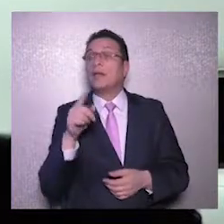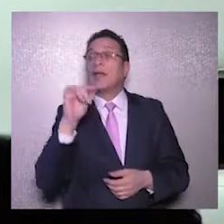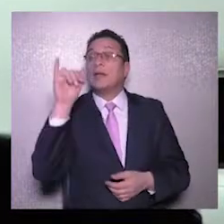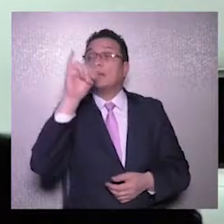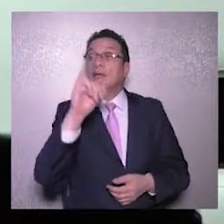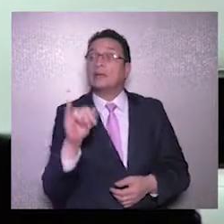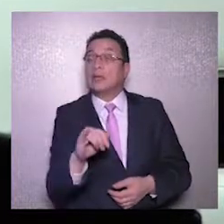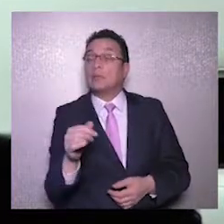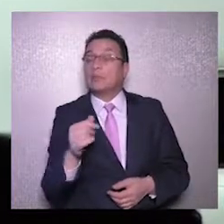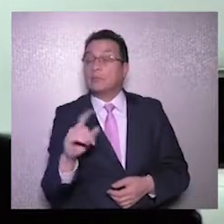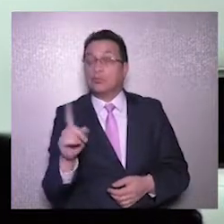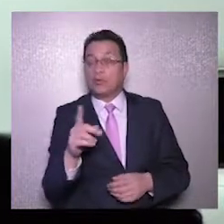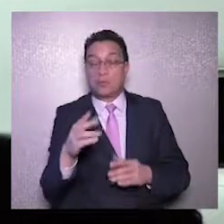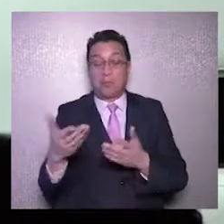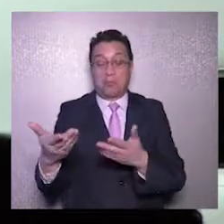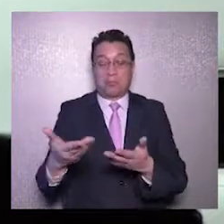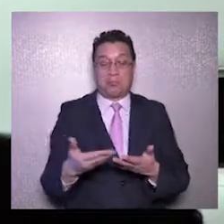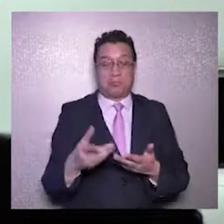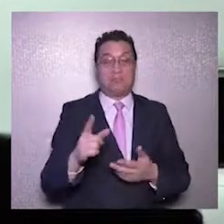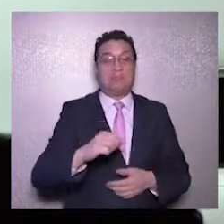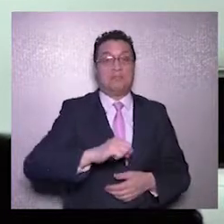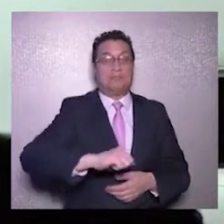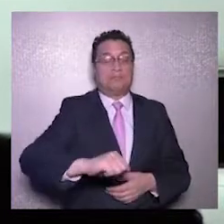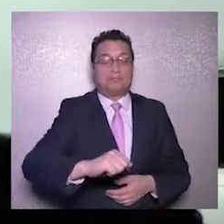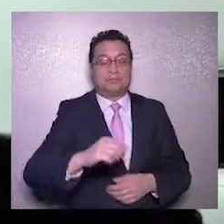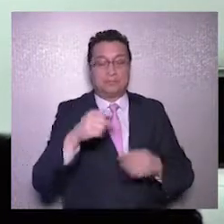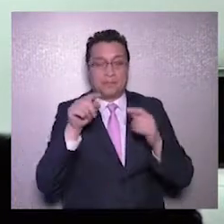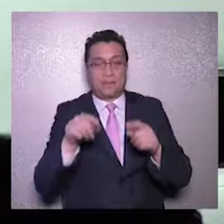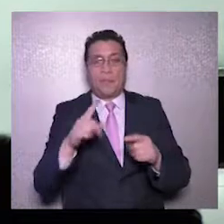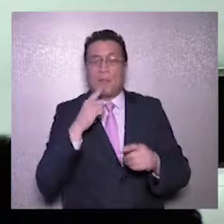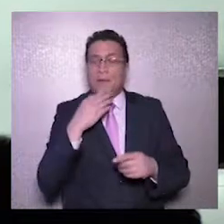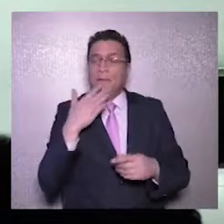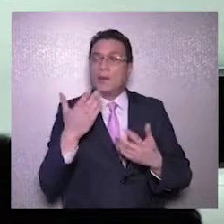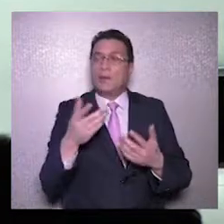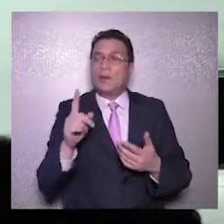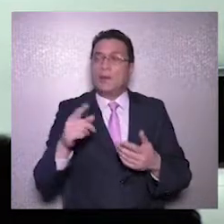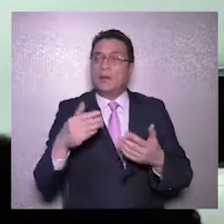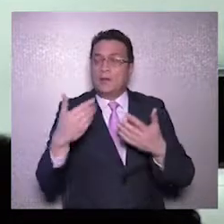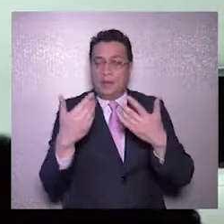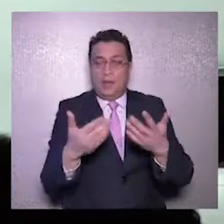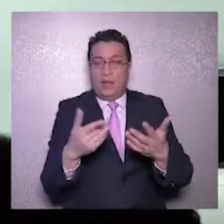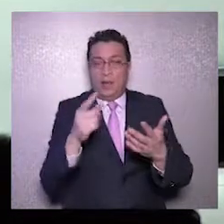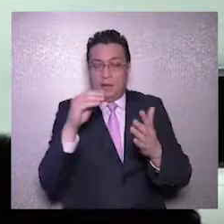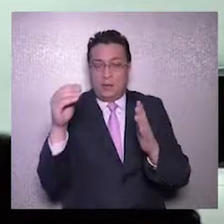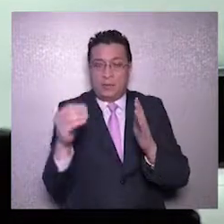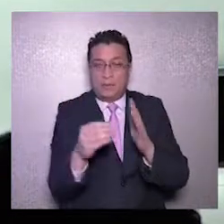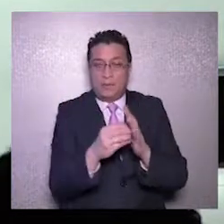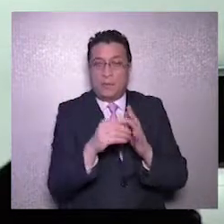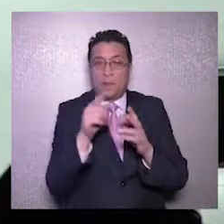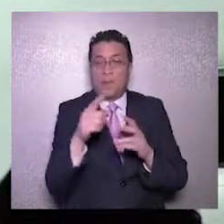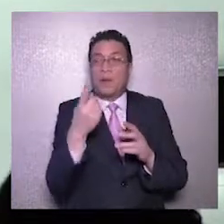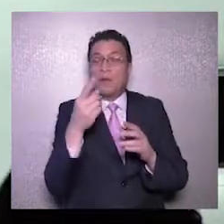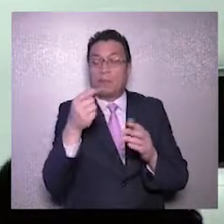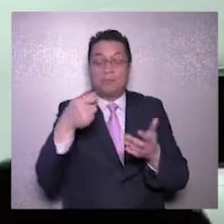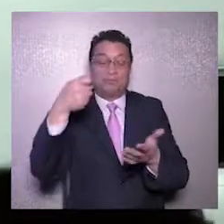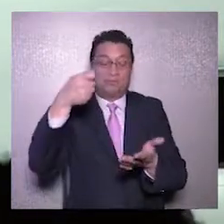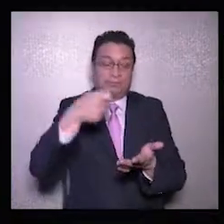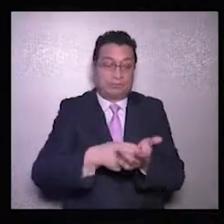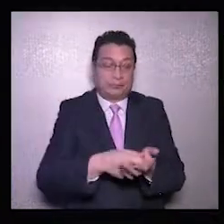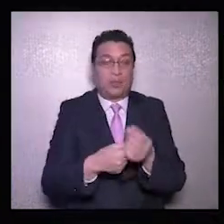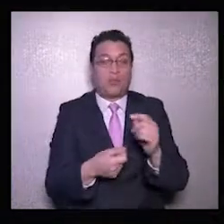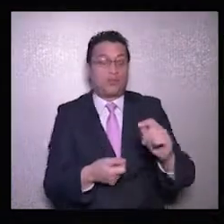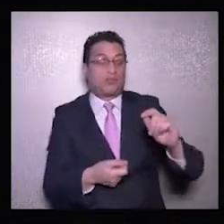la otra ISAPRE, no lo van a recibir. Y si lo van a recibir, a lo mejor le van a aplicar, por su riesgo, una prima que no va a ser capaz de